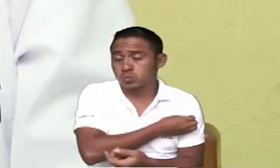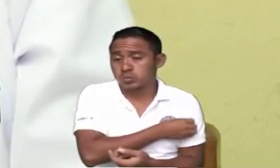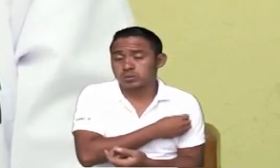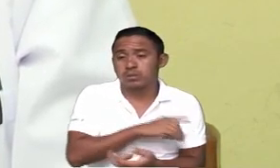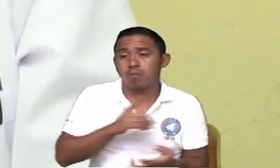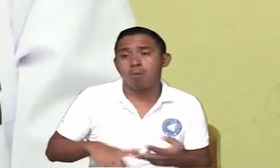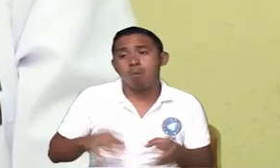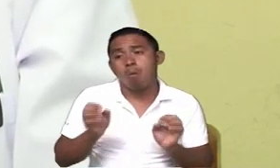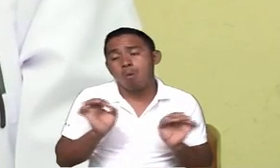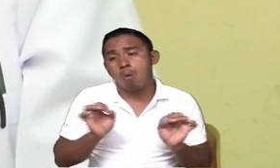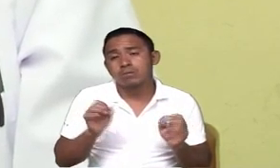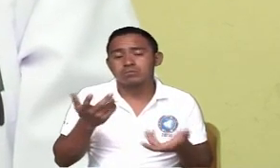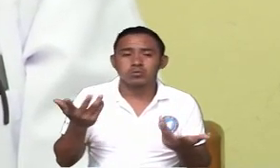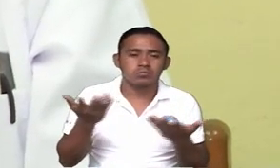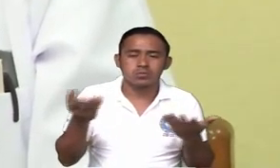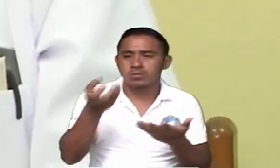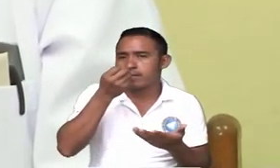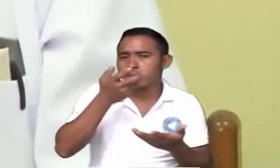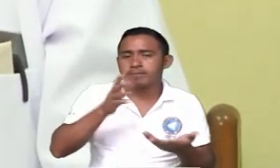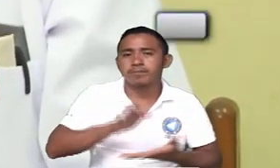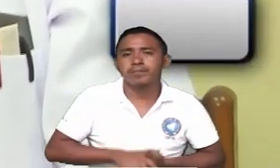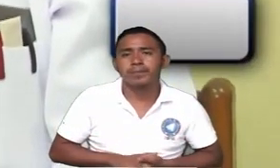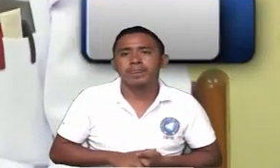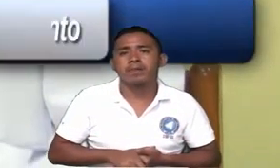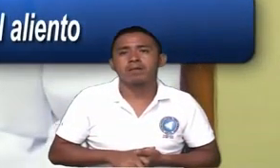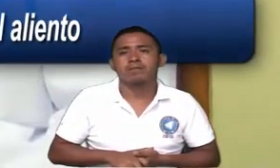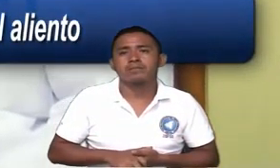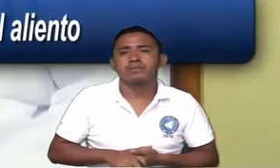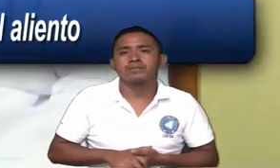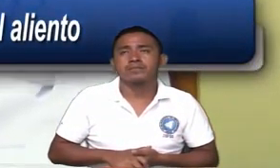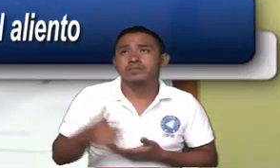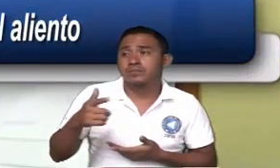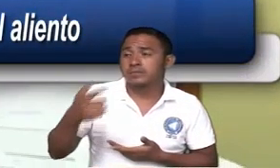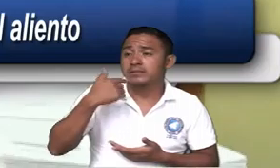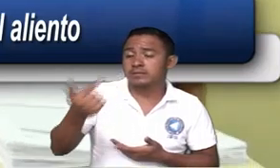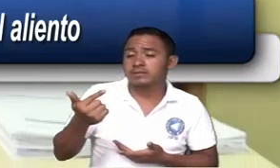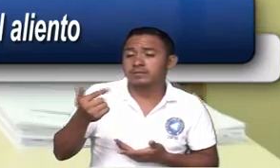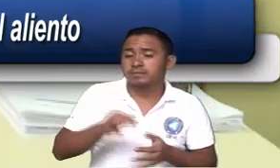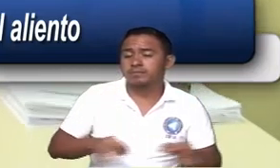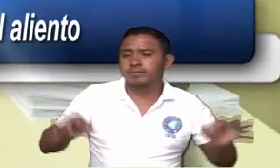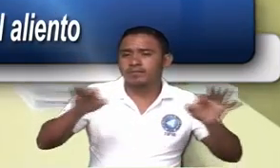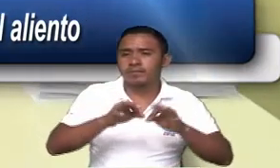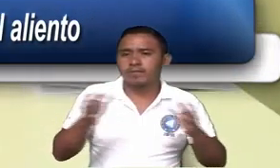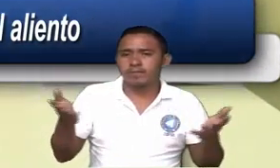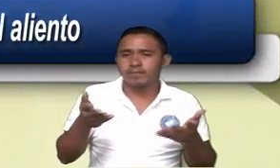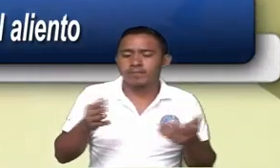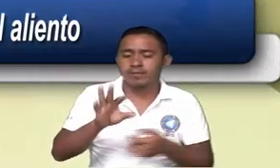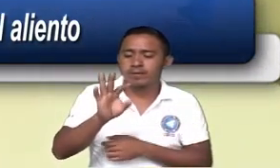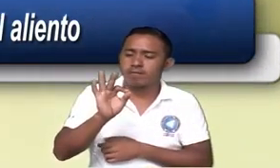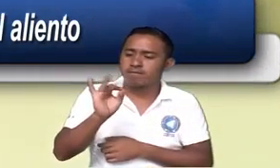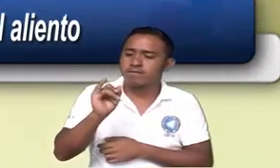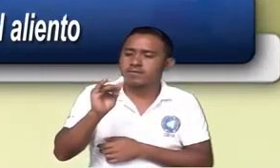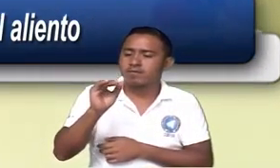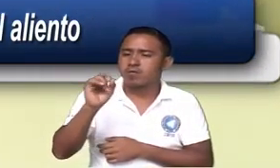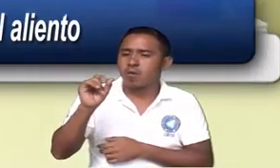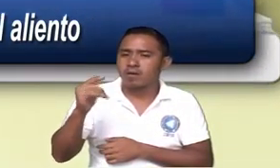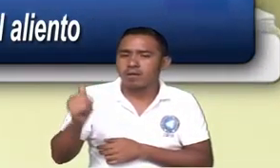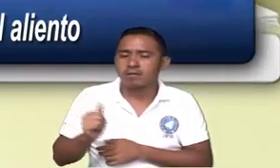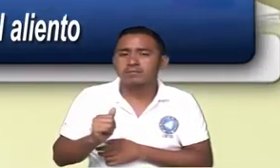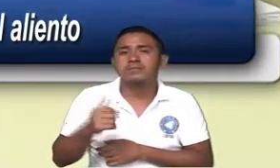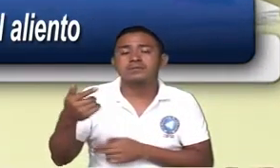los estilos de alimentación. Ahora, se dice, usted estaba diciendo algo muy importante con la situación fisiológica,